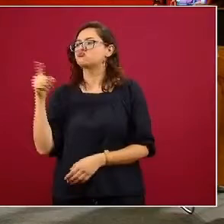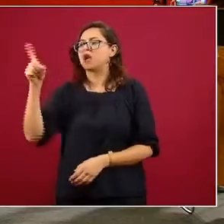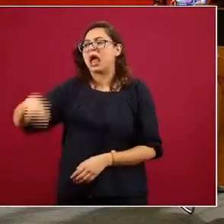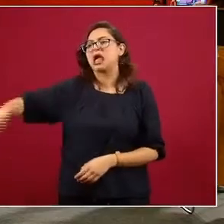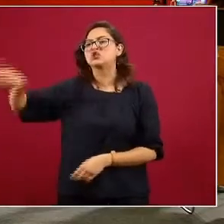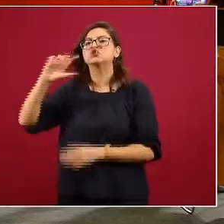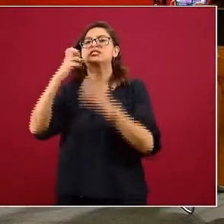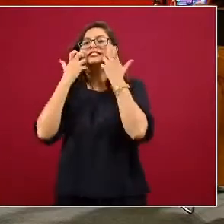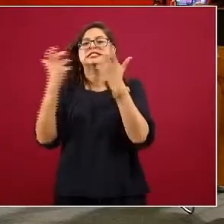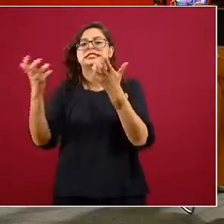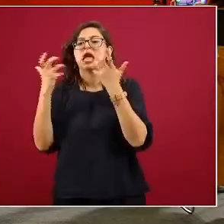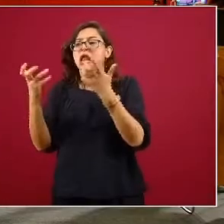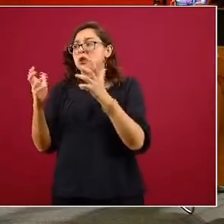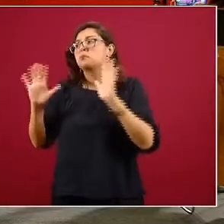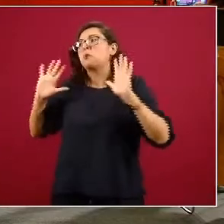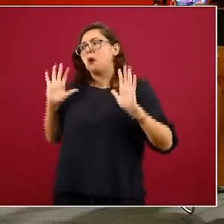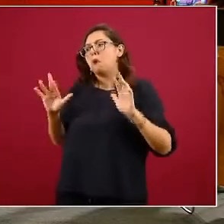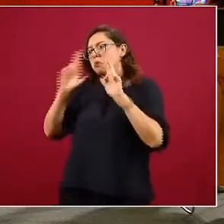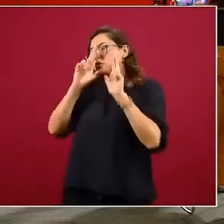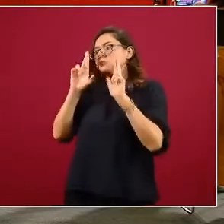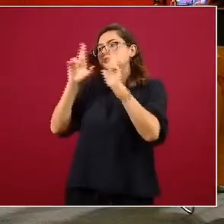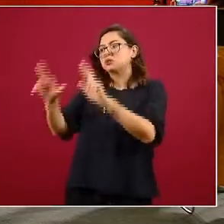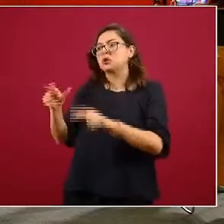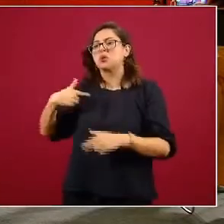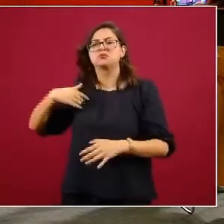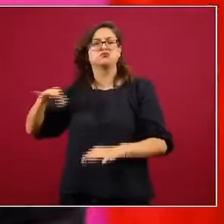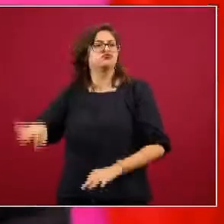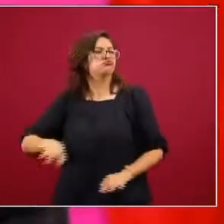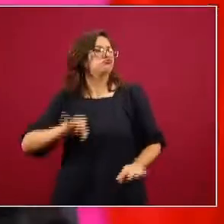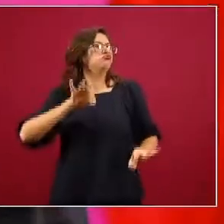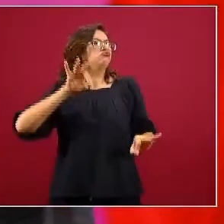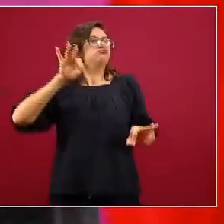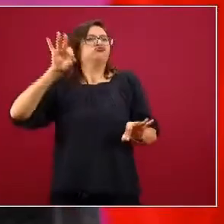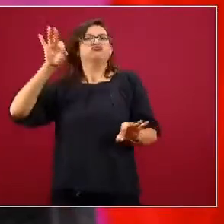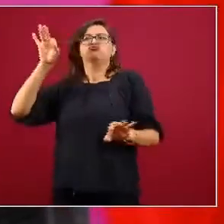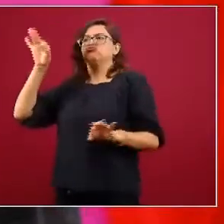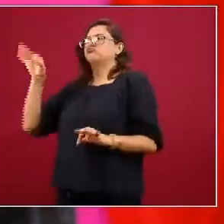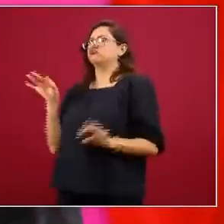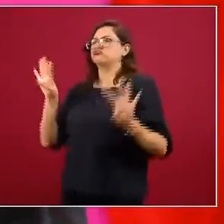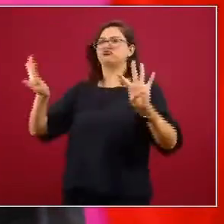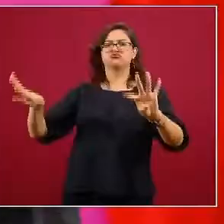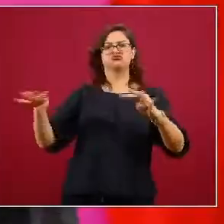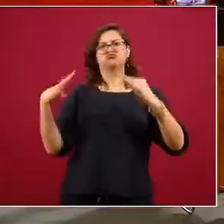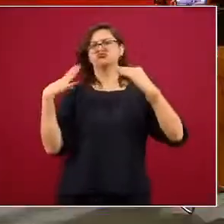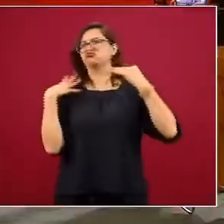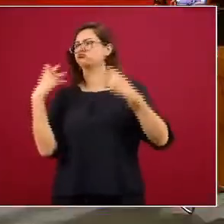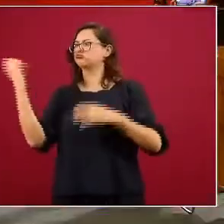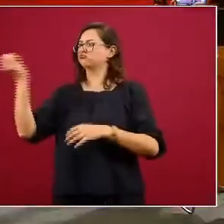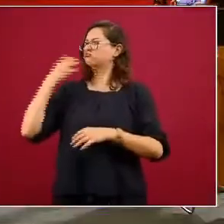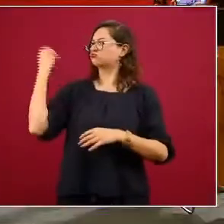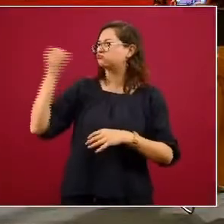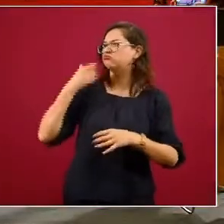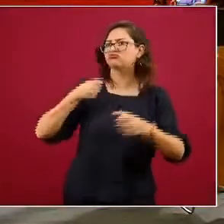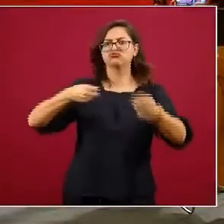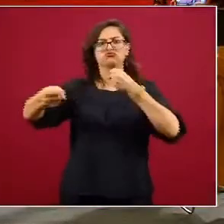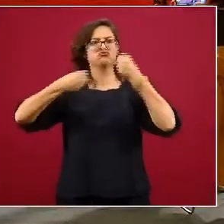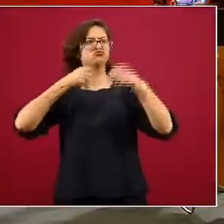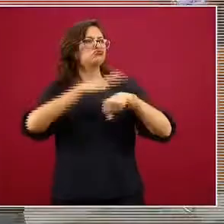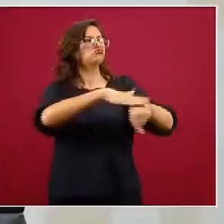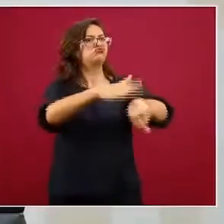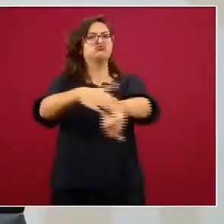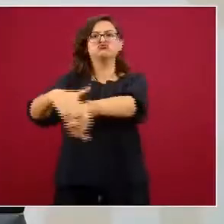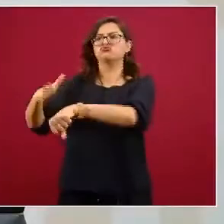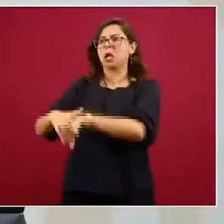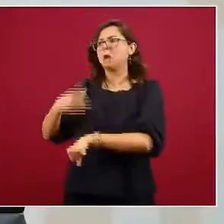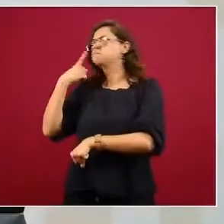deseo respetable de salir a los medios, de salir a dar conferencias de prensa, de hacer comunicaciones en